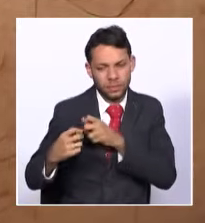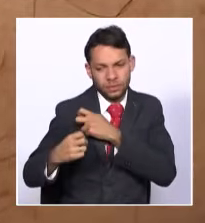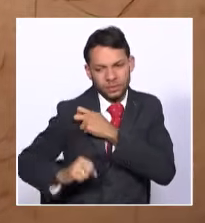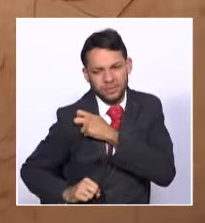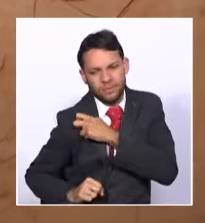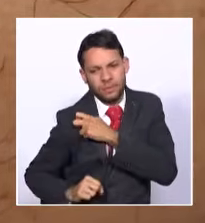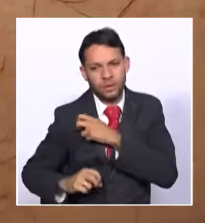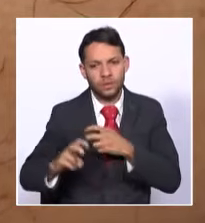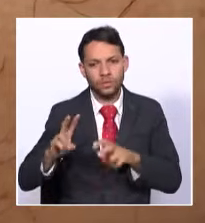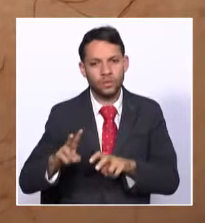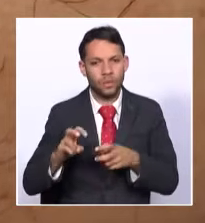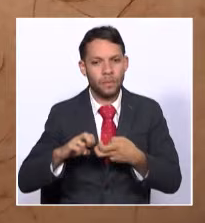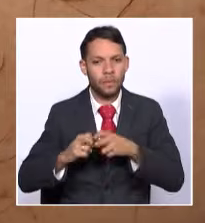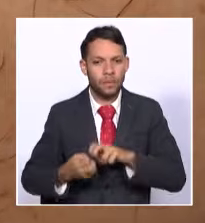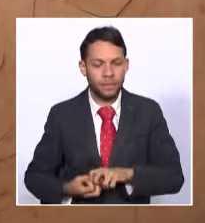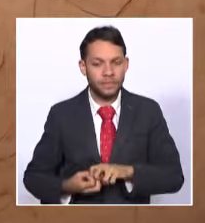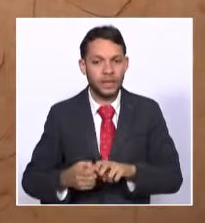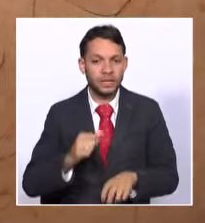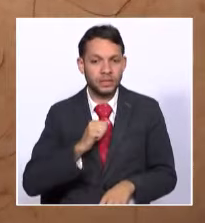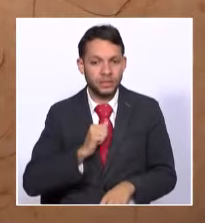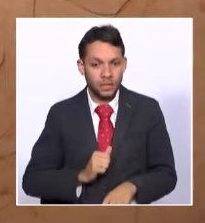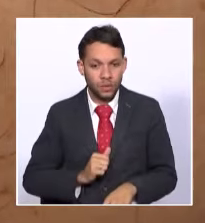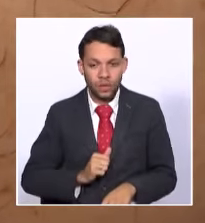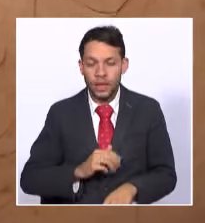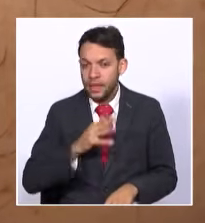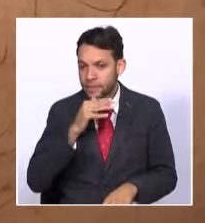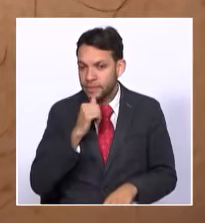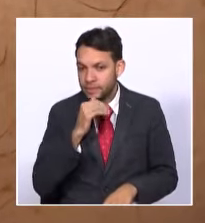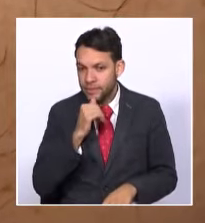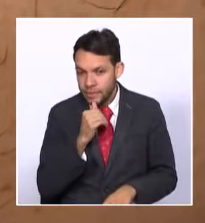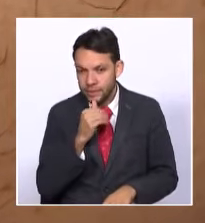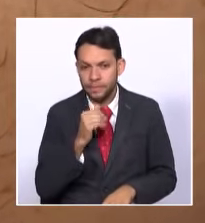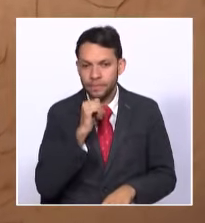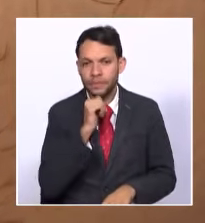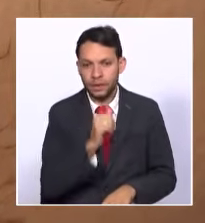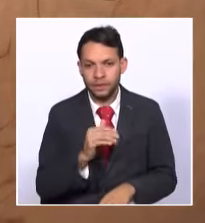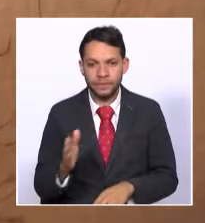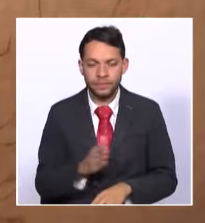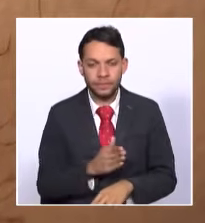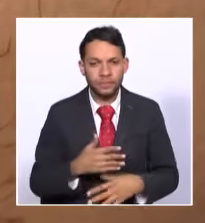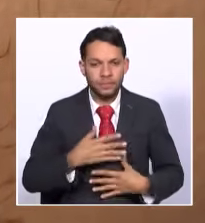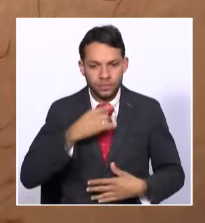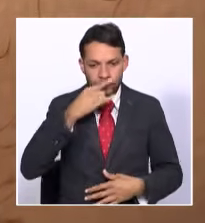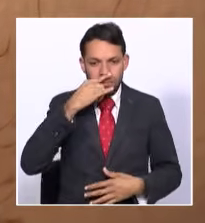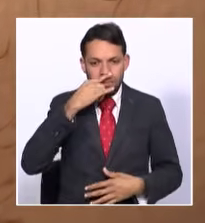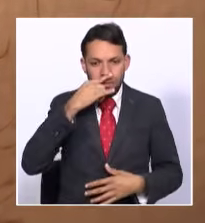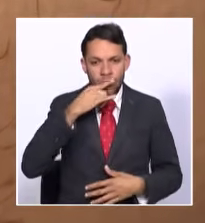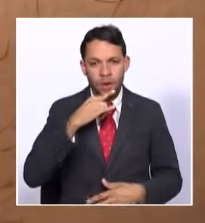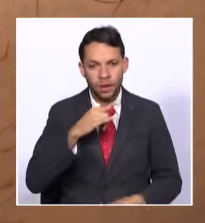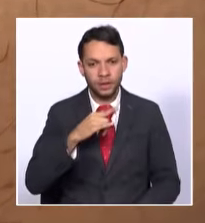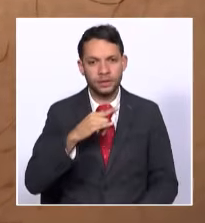insoportable y muchas veces ni la cirugía calma ese dolor. Toma aire, bota.